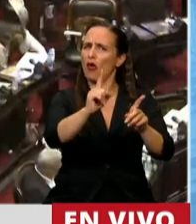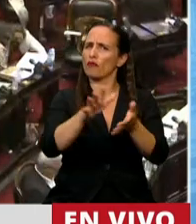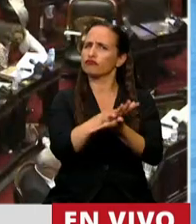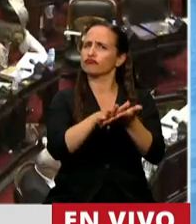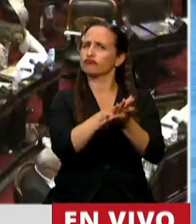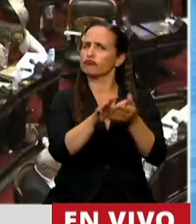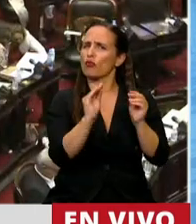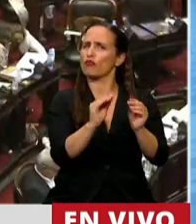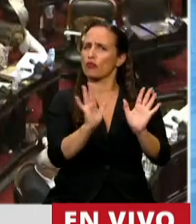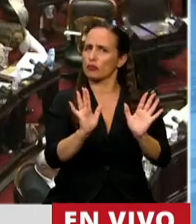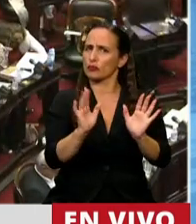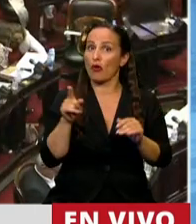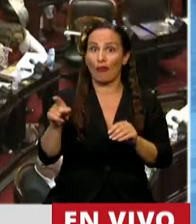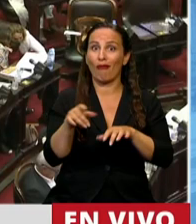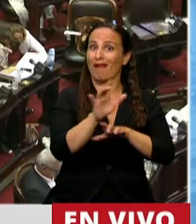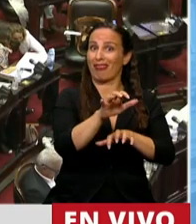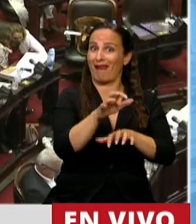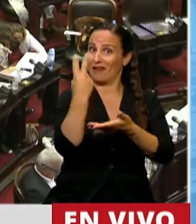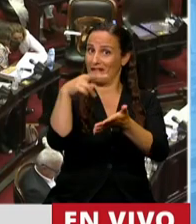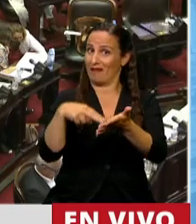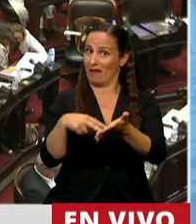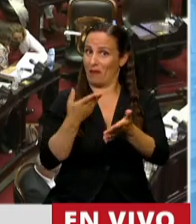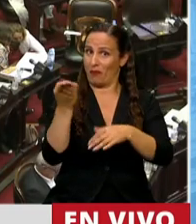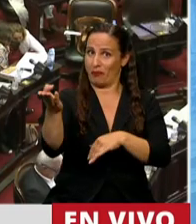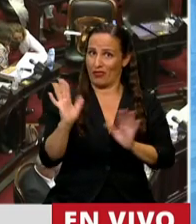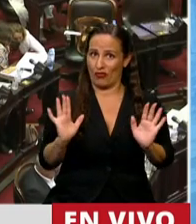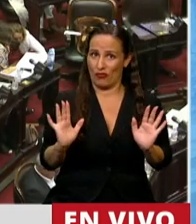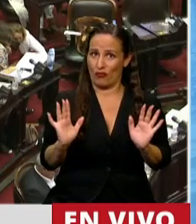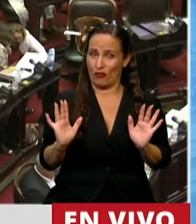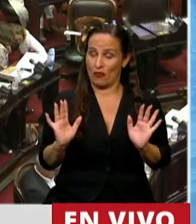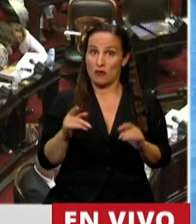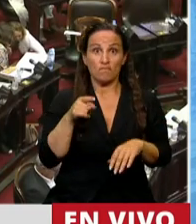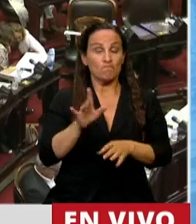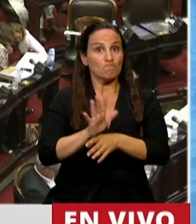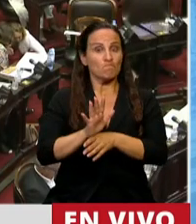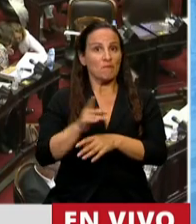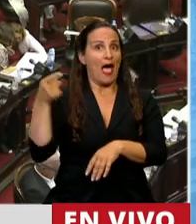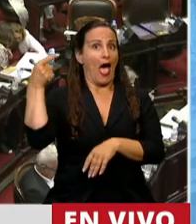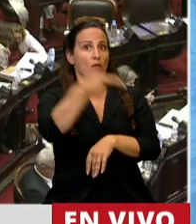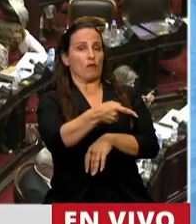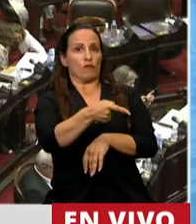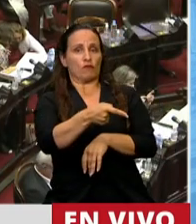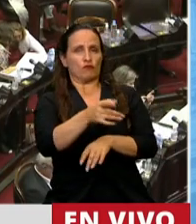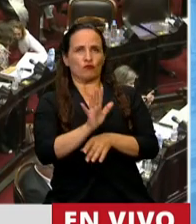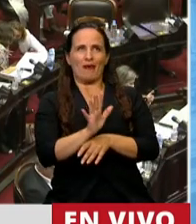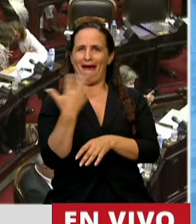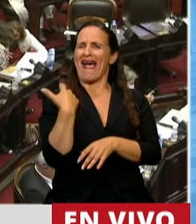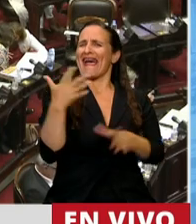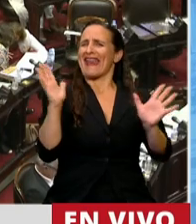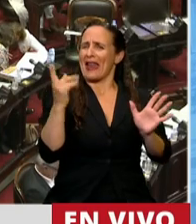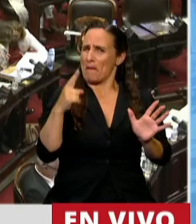pido que se relea la versión taquigráfica. Es una acusación de carácter genérico muy